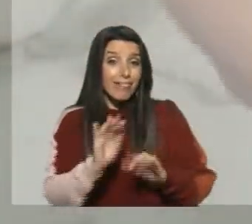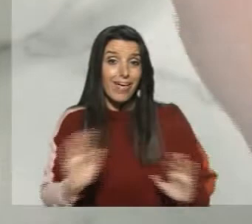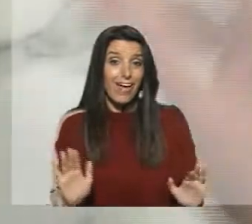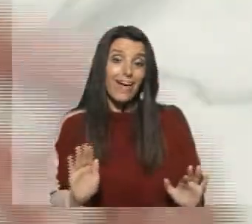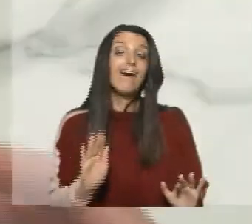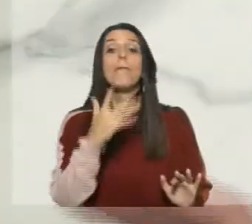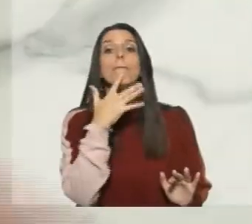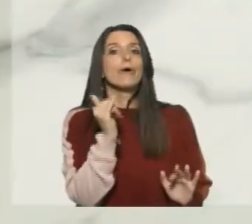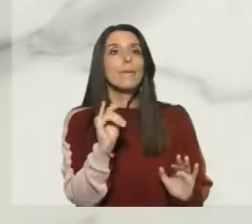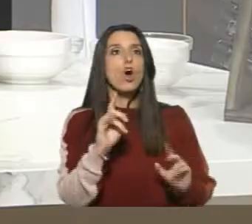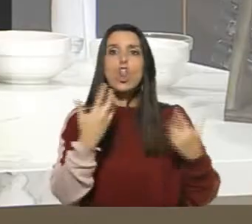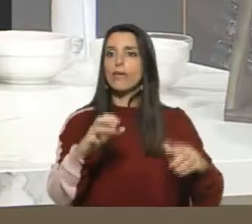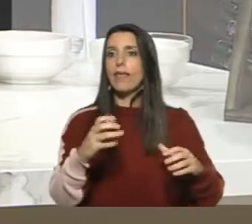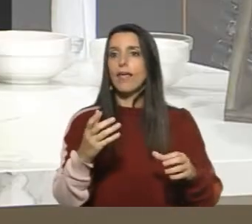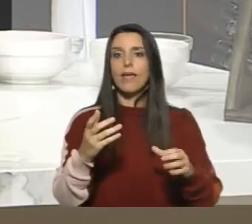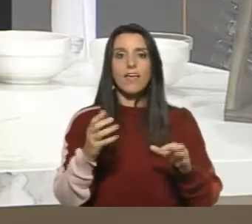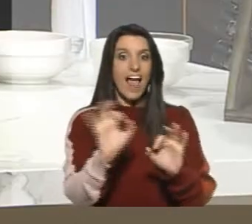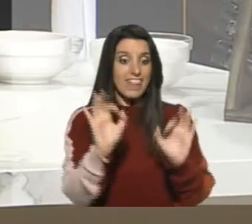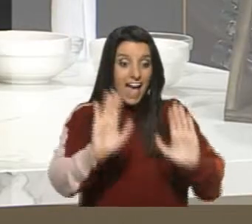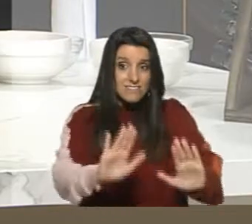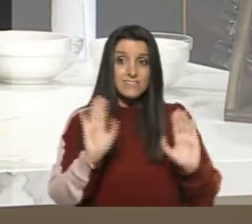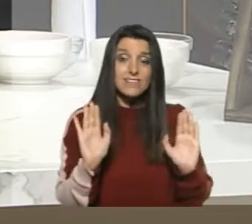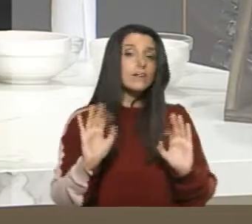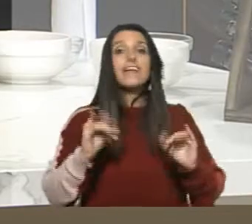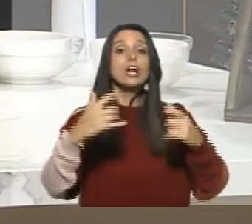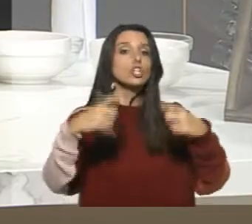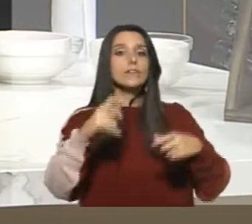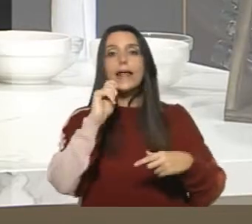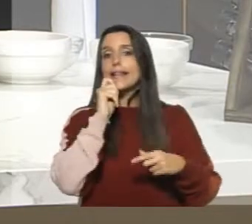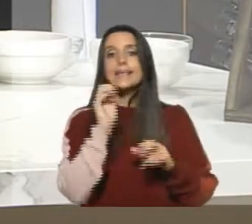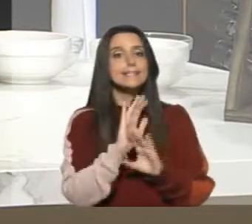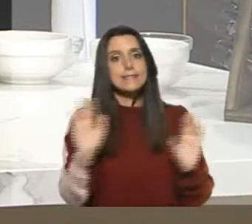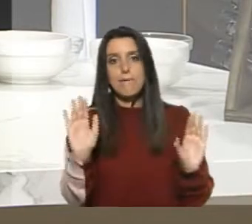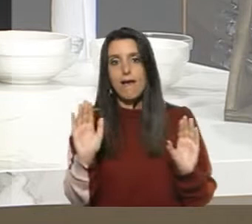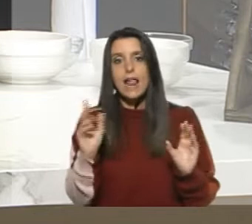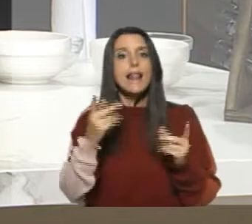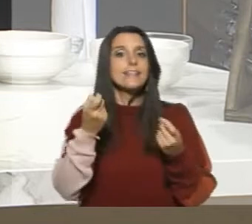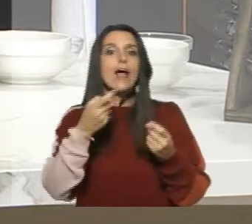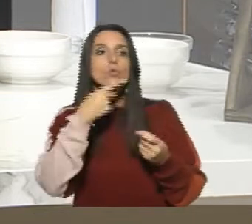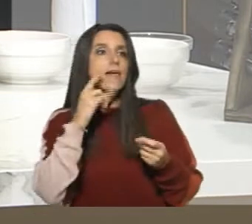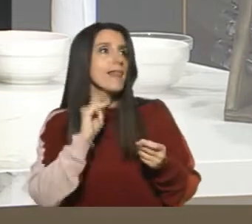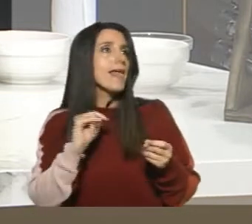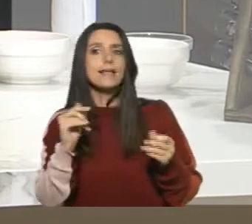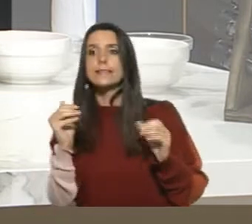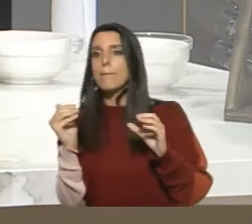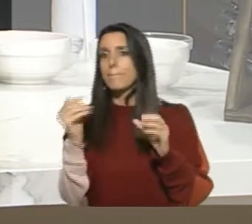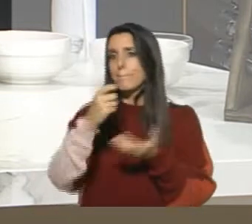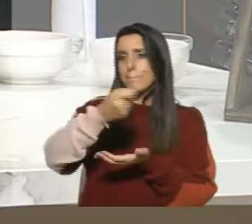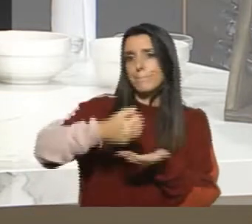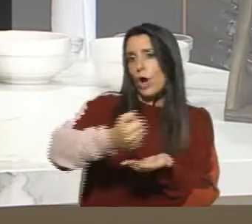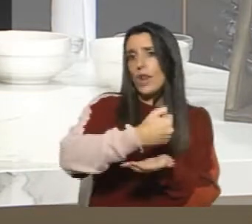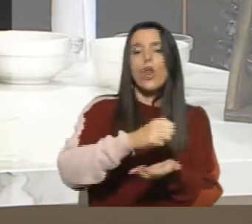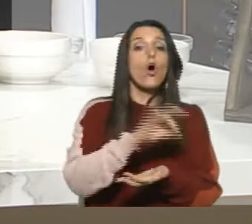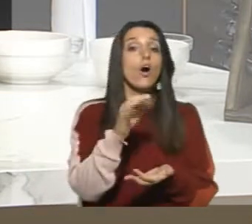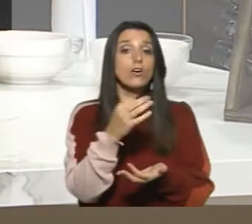Si vos a esto no le querés poner nada, así tal cual, tenés una torta riquísima para hacer en casa. Si la querés rellenar con dulce de leche, con lo que vos quieras. O si la querés